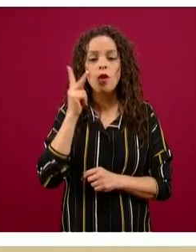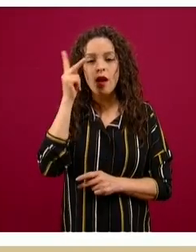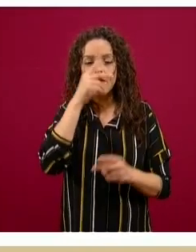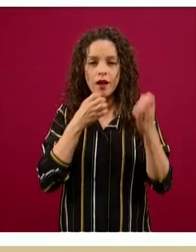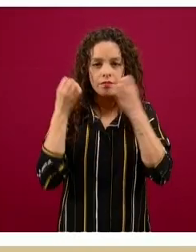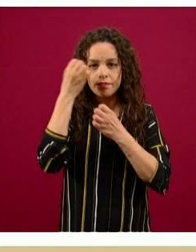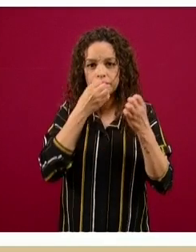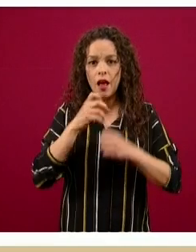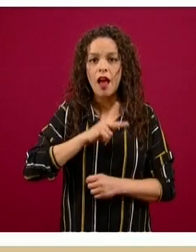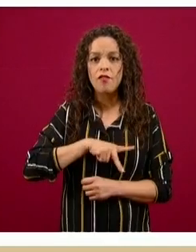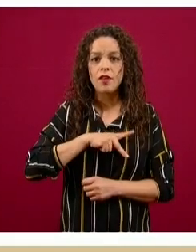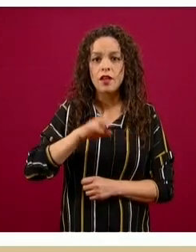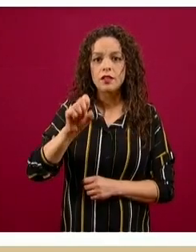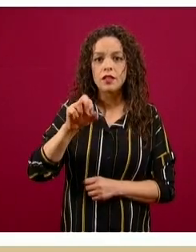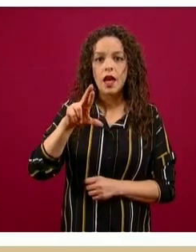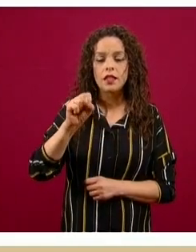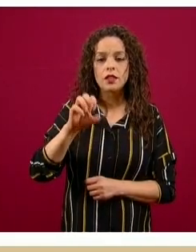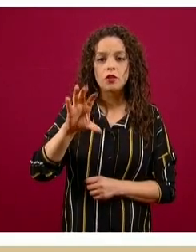pero también